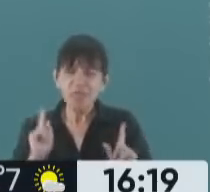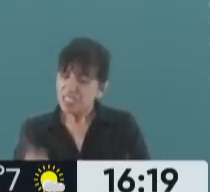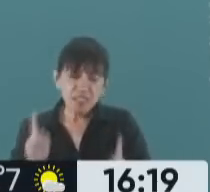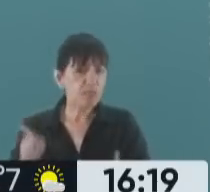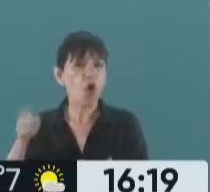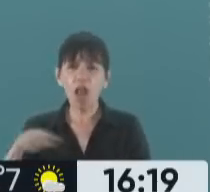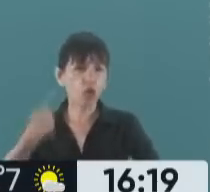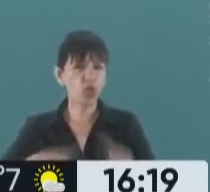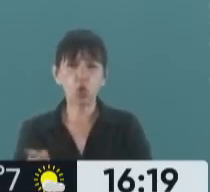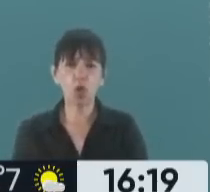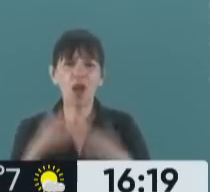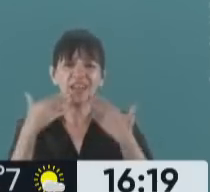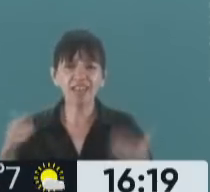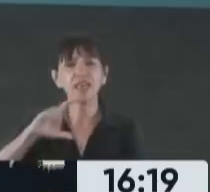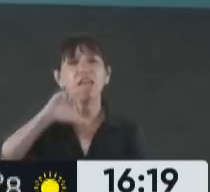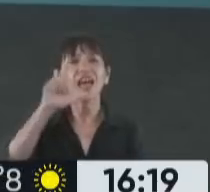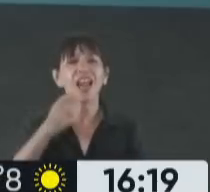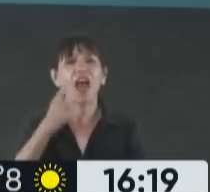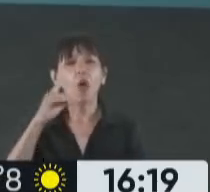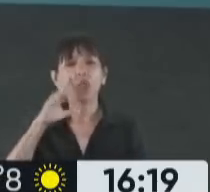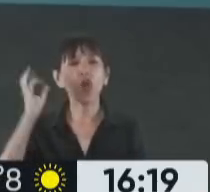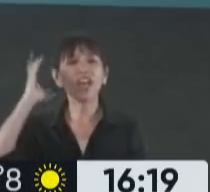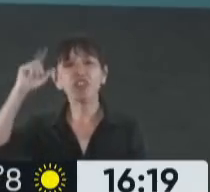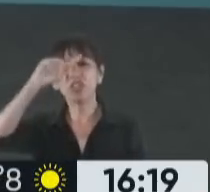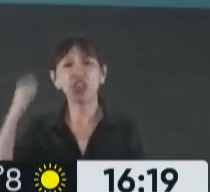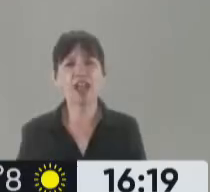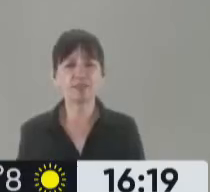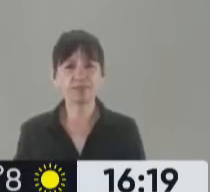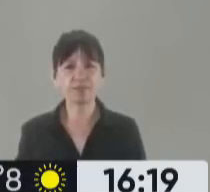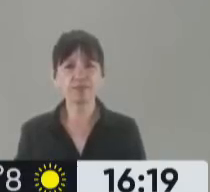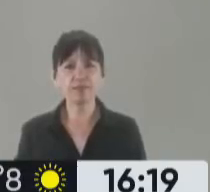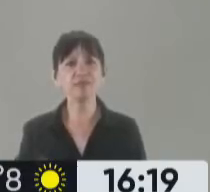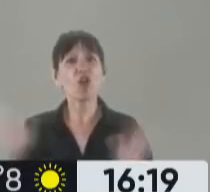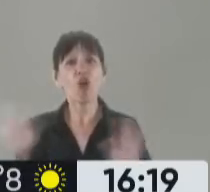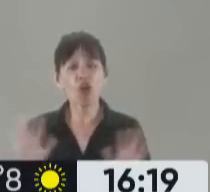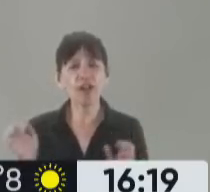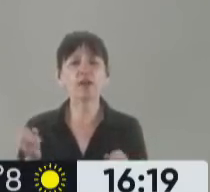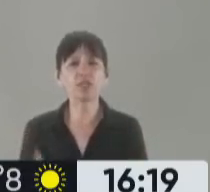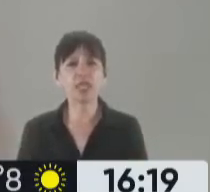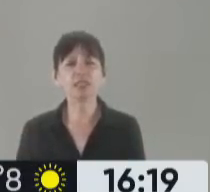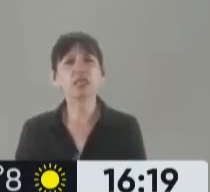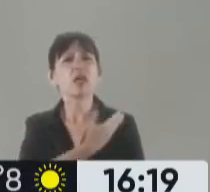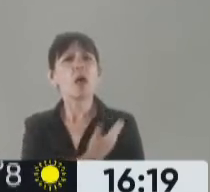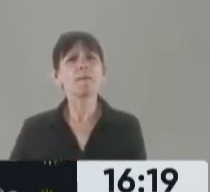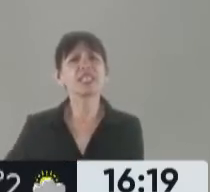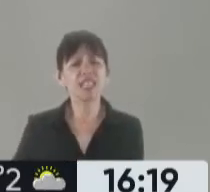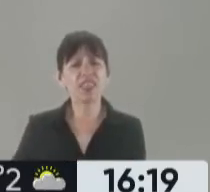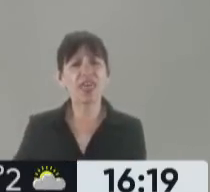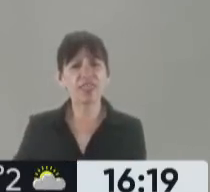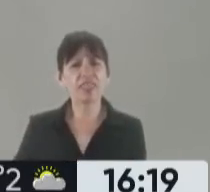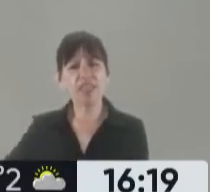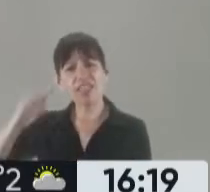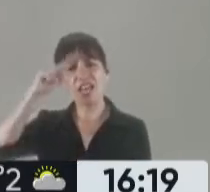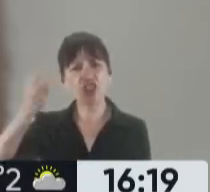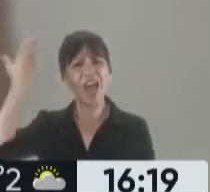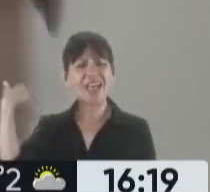haciendo. Muchas gracias. Claudio Leverón, Radio Nacional. Claudio. Hola, Gabriela. El presidente en su